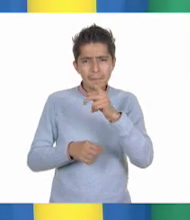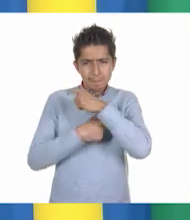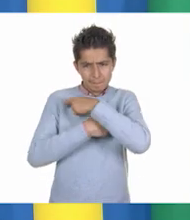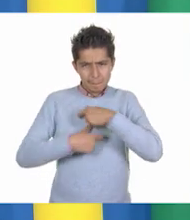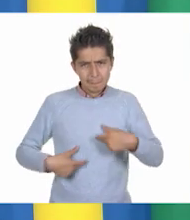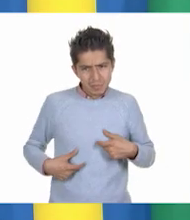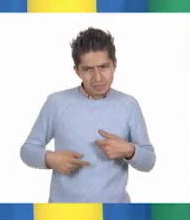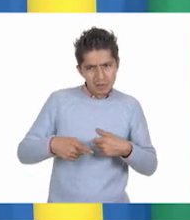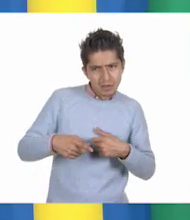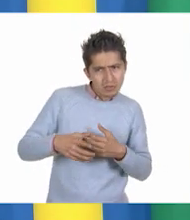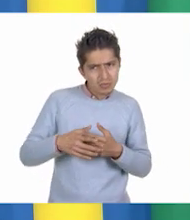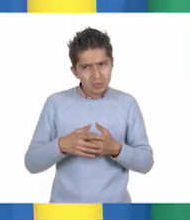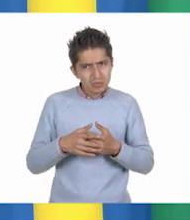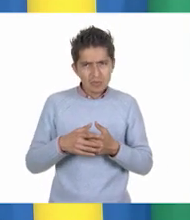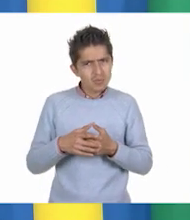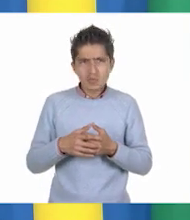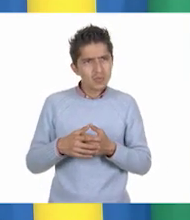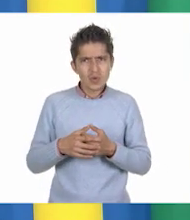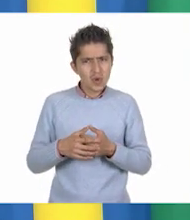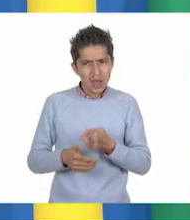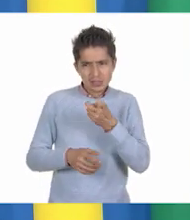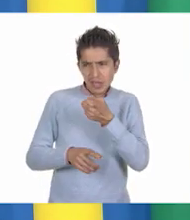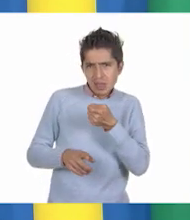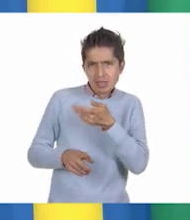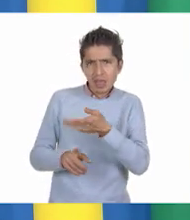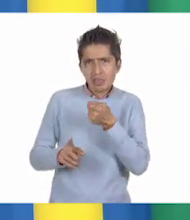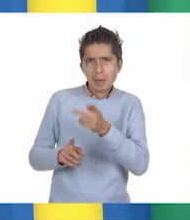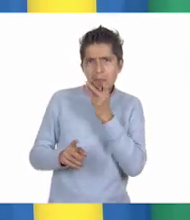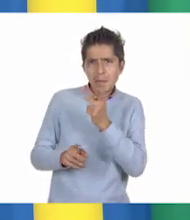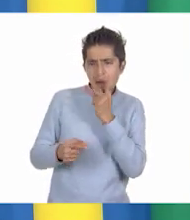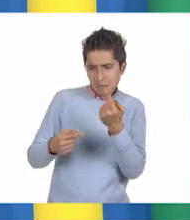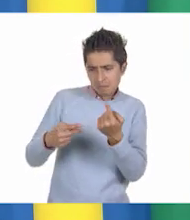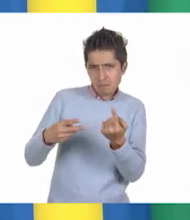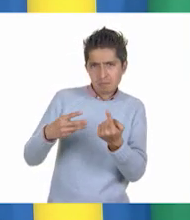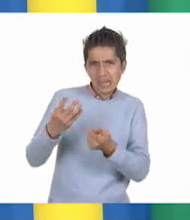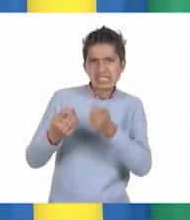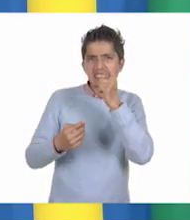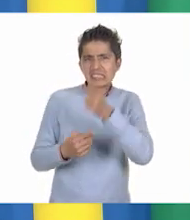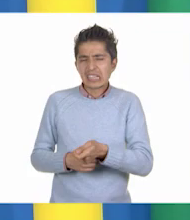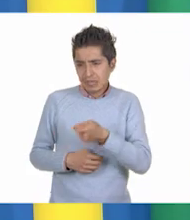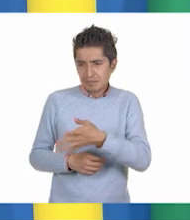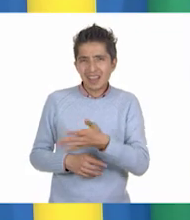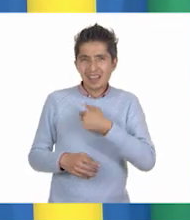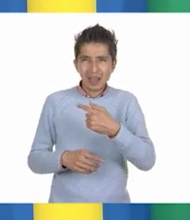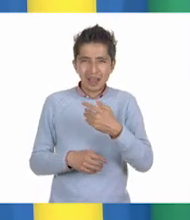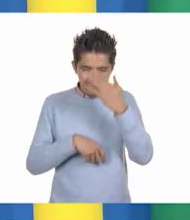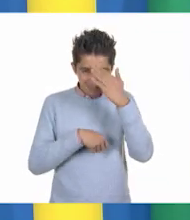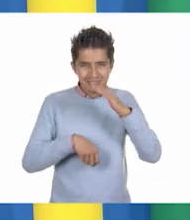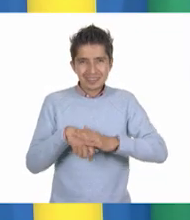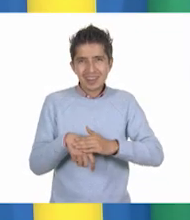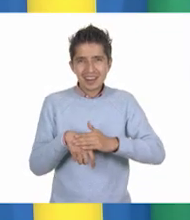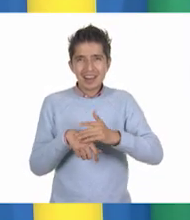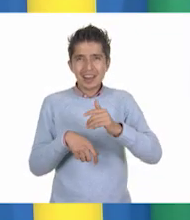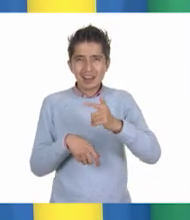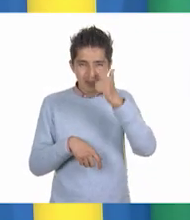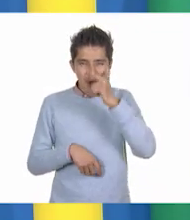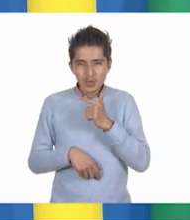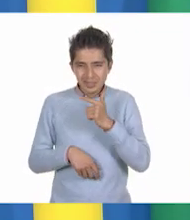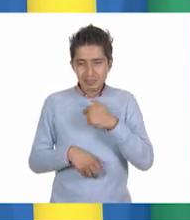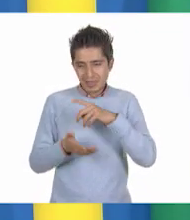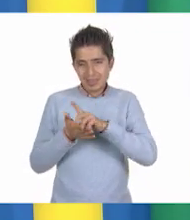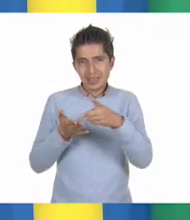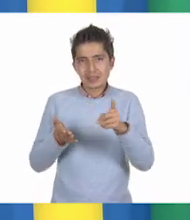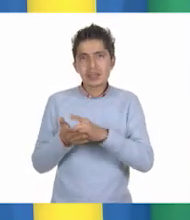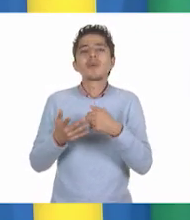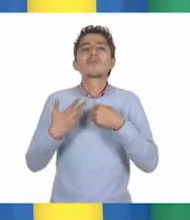le diremos ninguna de esas injurias, porque palabra cuyo significado aprendí anoche en mi diccionario y que volveré a